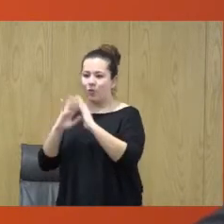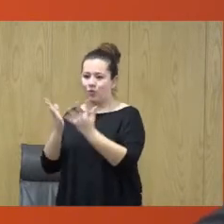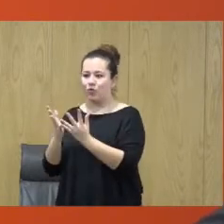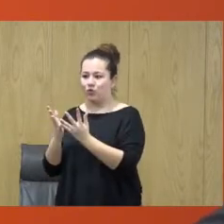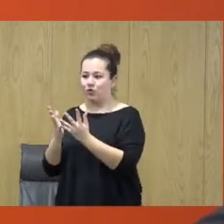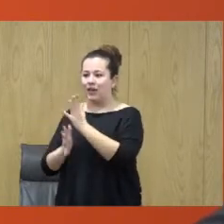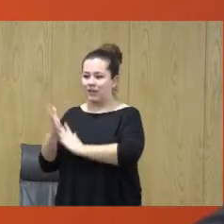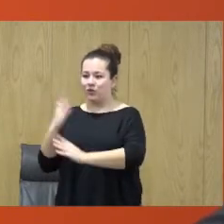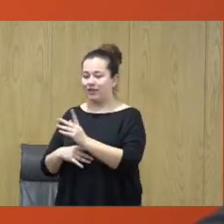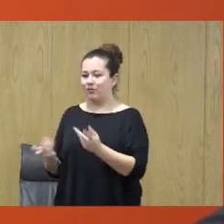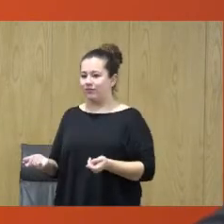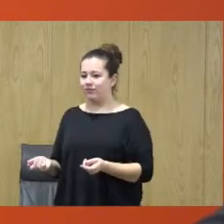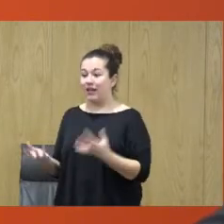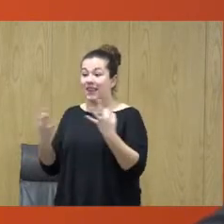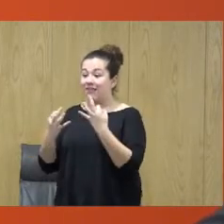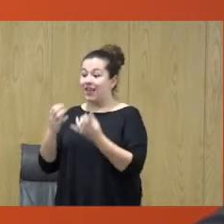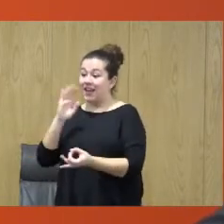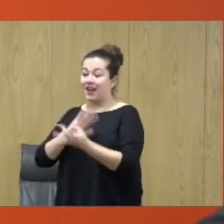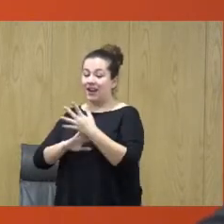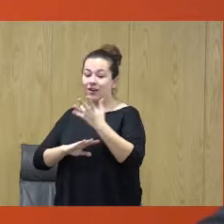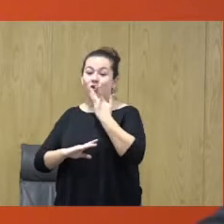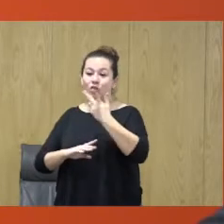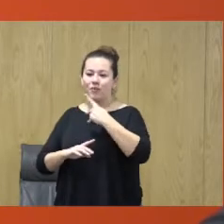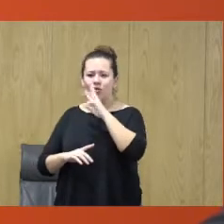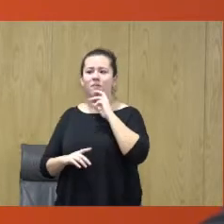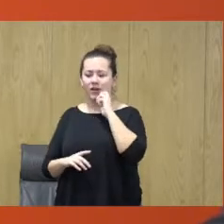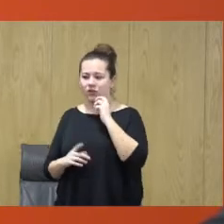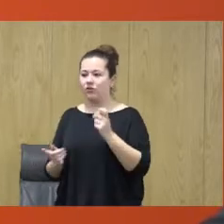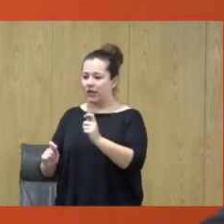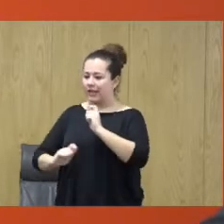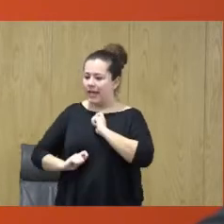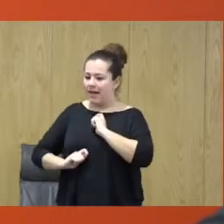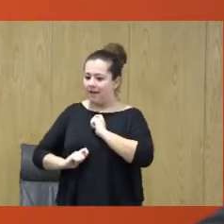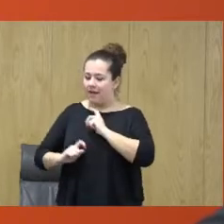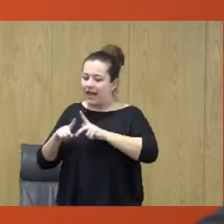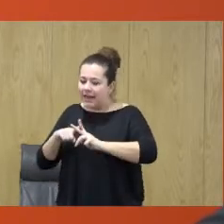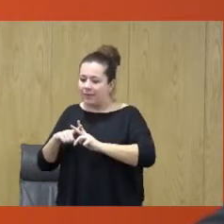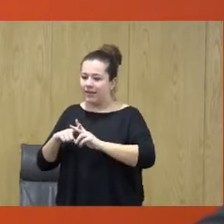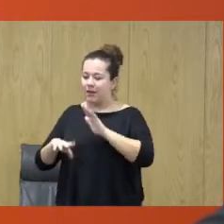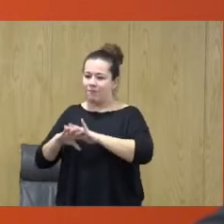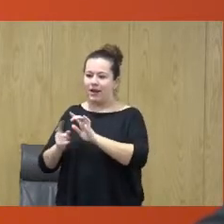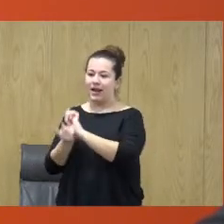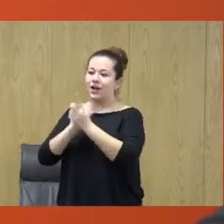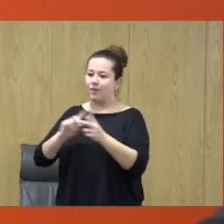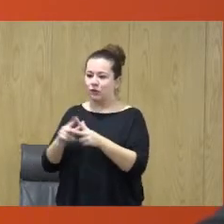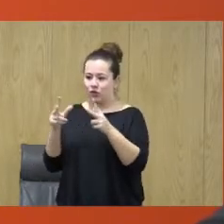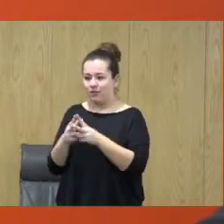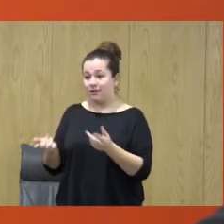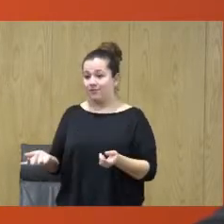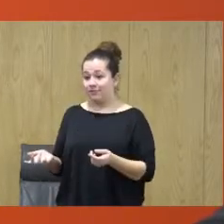es generar ese conocimiento valioso que nos dote de herramientas para ese cambio social que no admite